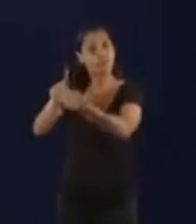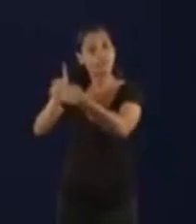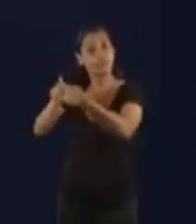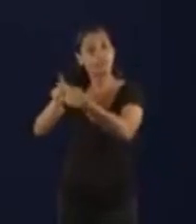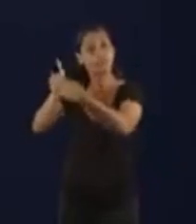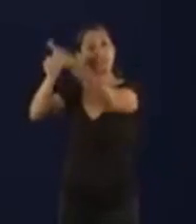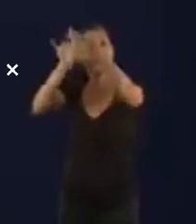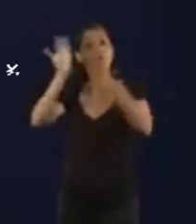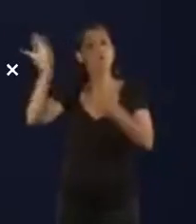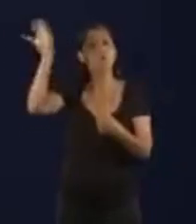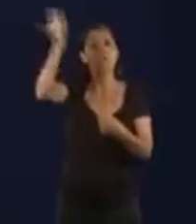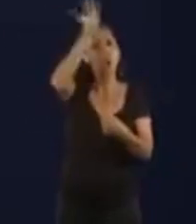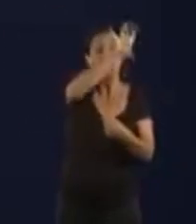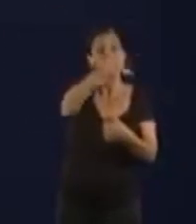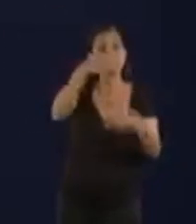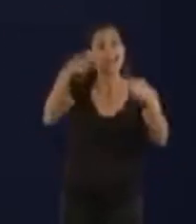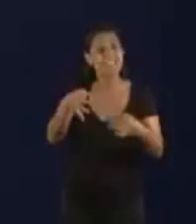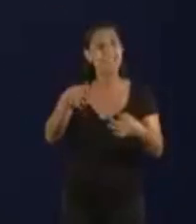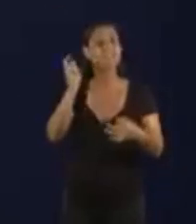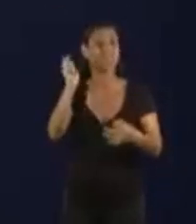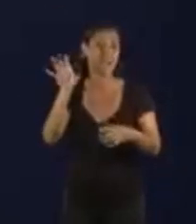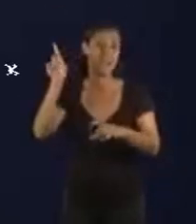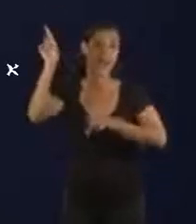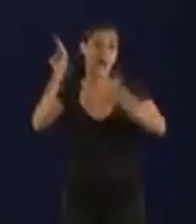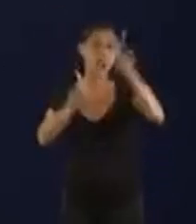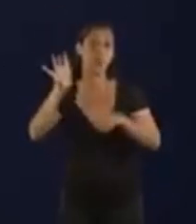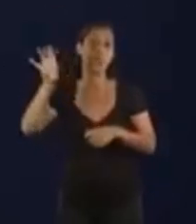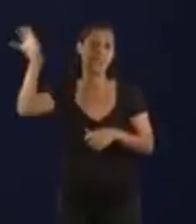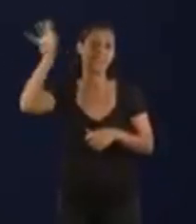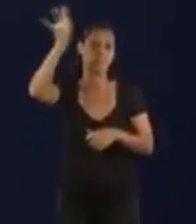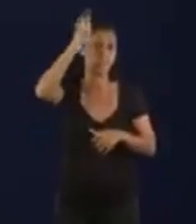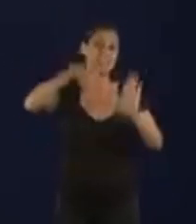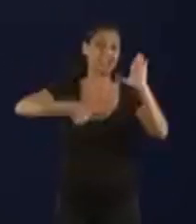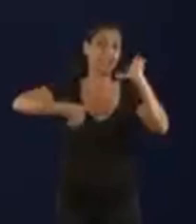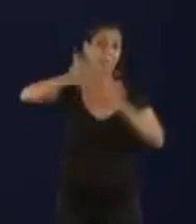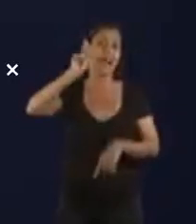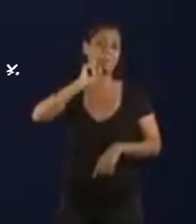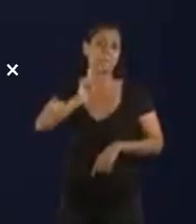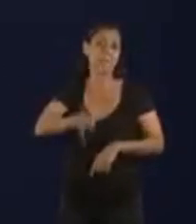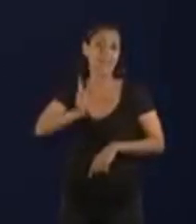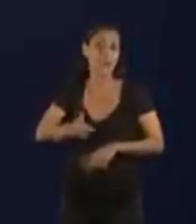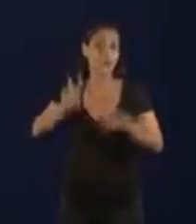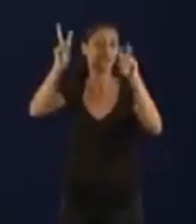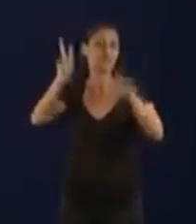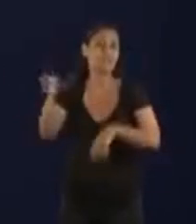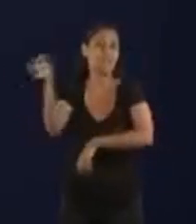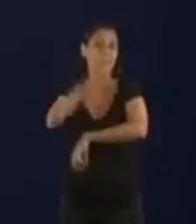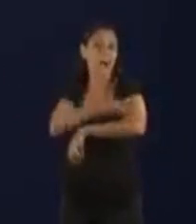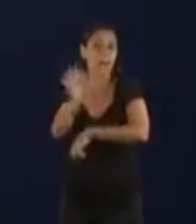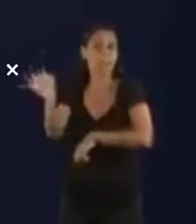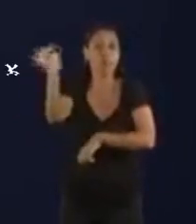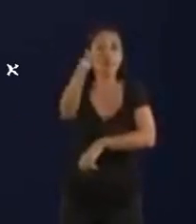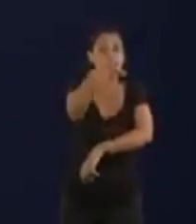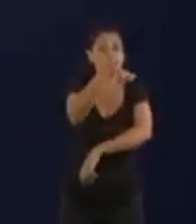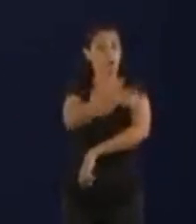provincias Especialmente con aquellas que están más afectadas por el dengue